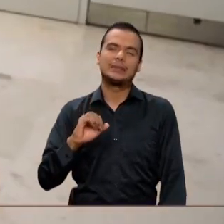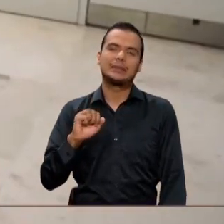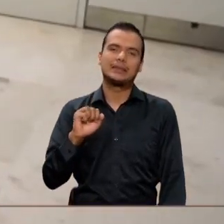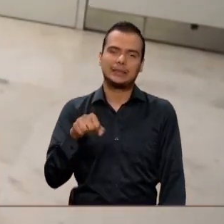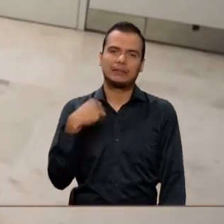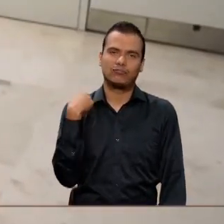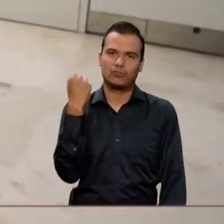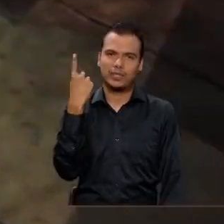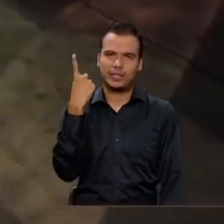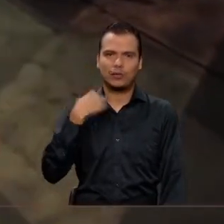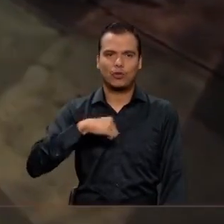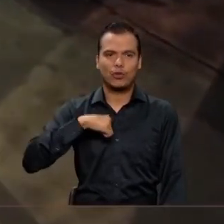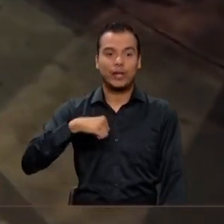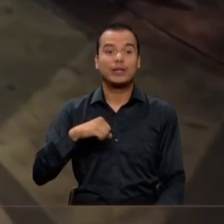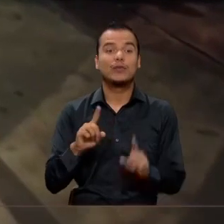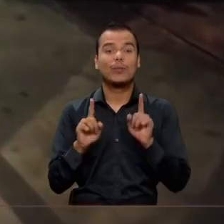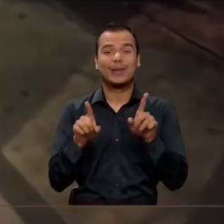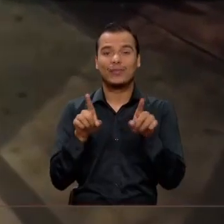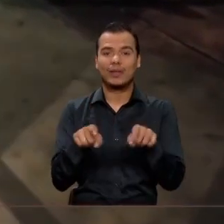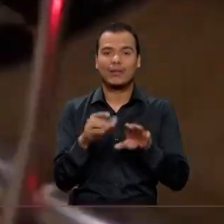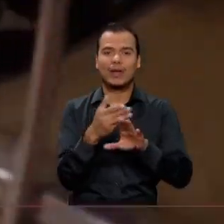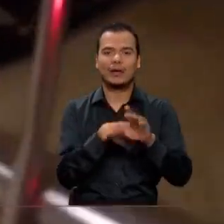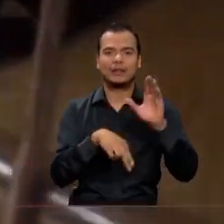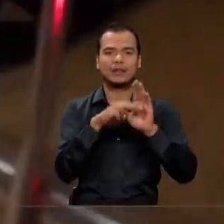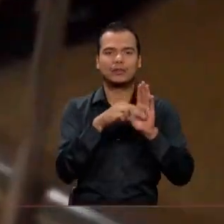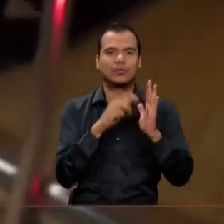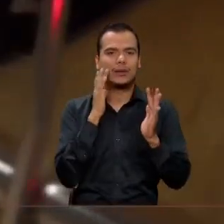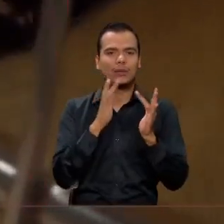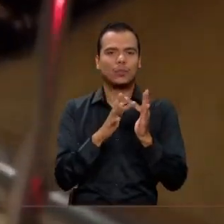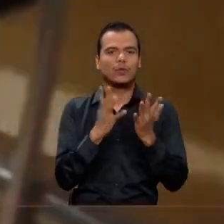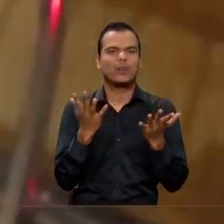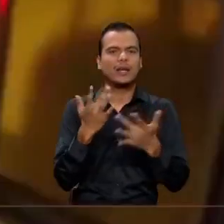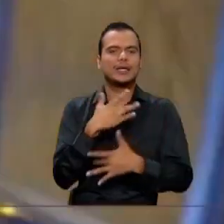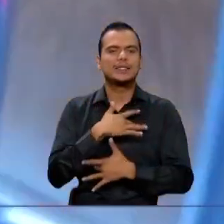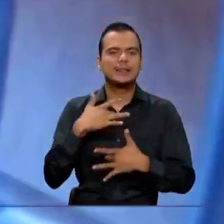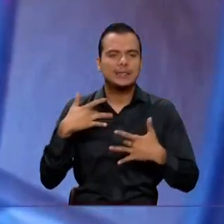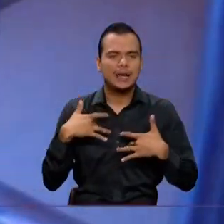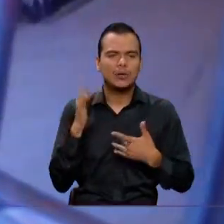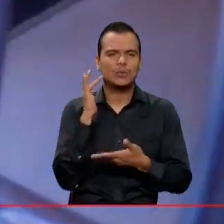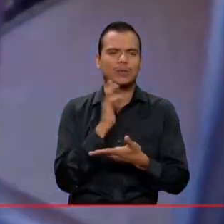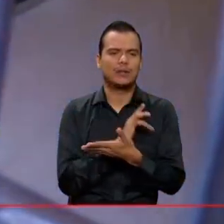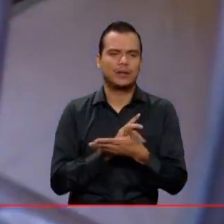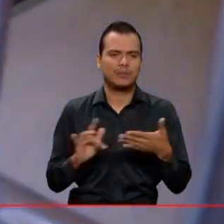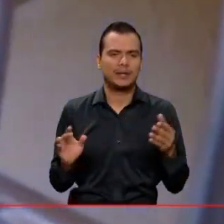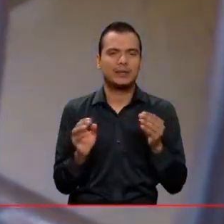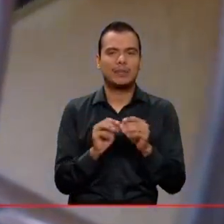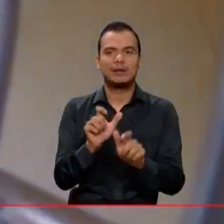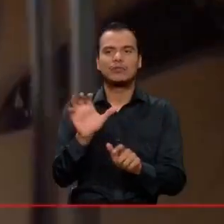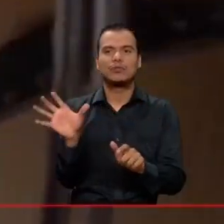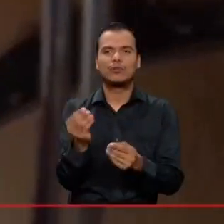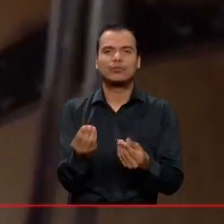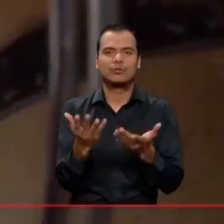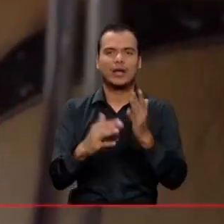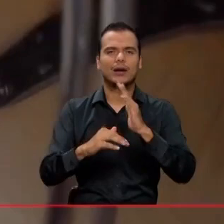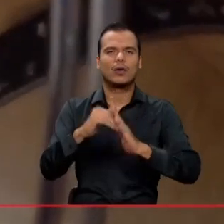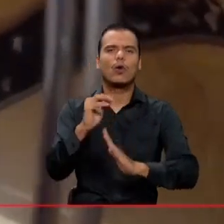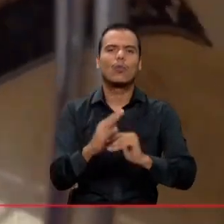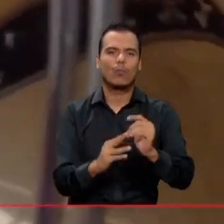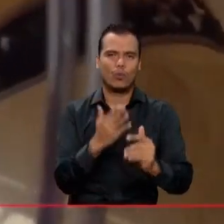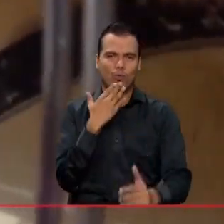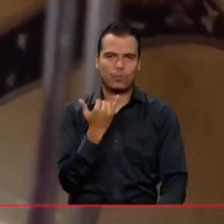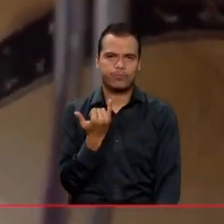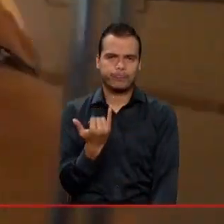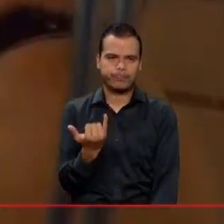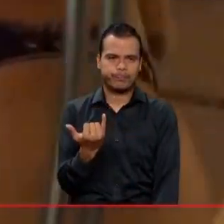garantice la salubridad de la mascota y que se garantice la comodidad y tranquilidad de los usuarios. En esa medida,